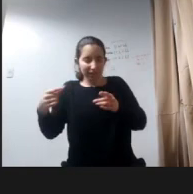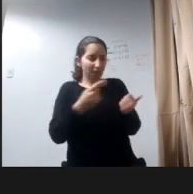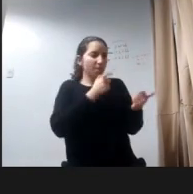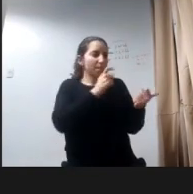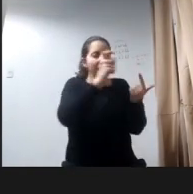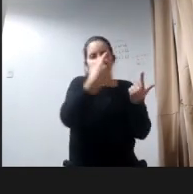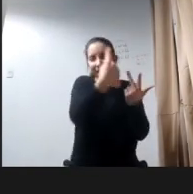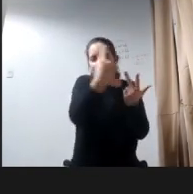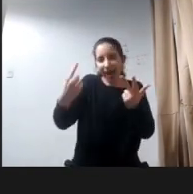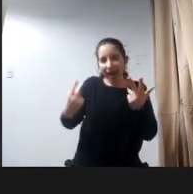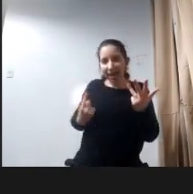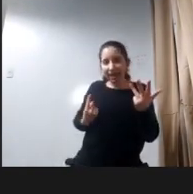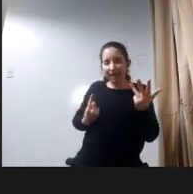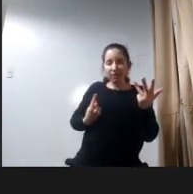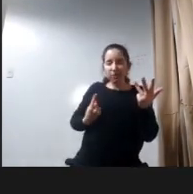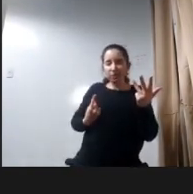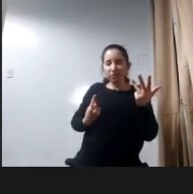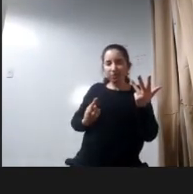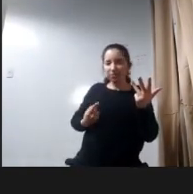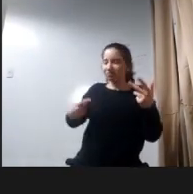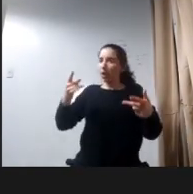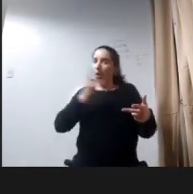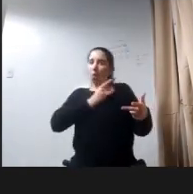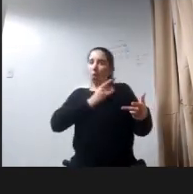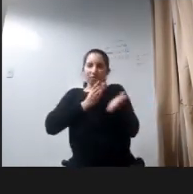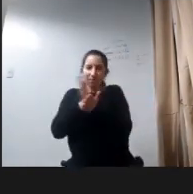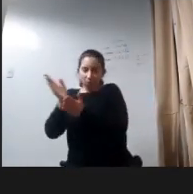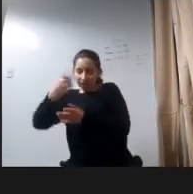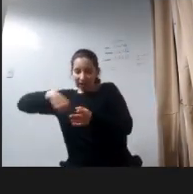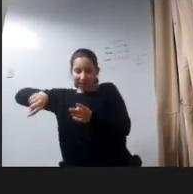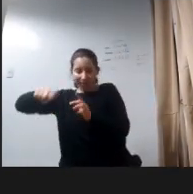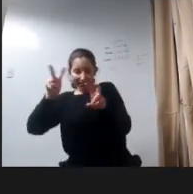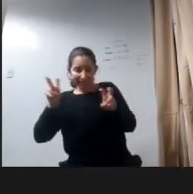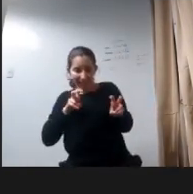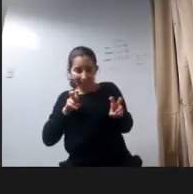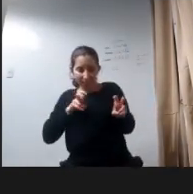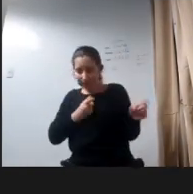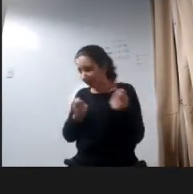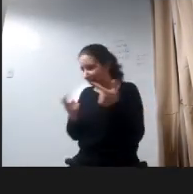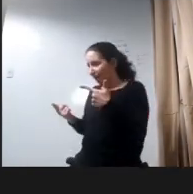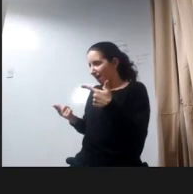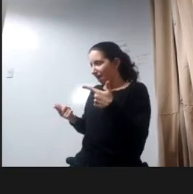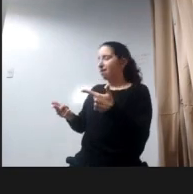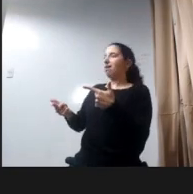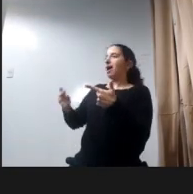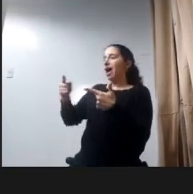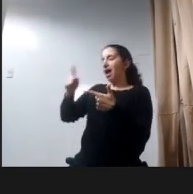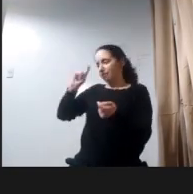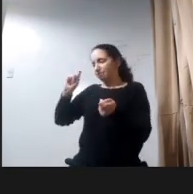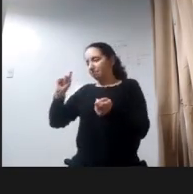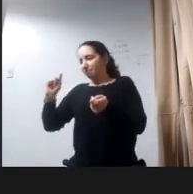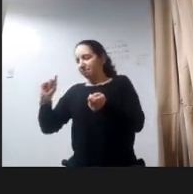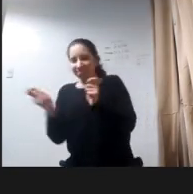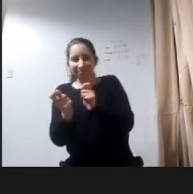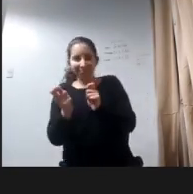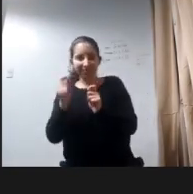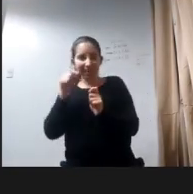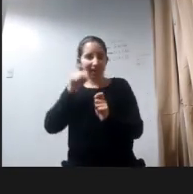usamos, interpelan, interrogan las disciplinas que se cursan en la facultad, las reconfiguran. Y entonces ese